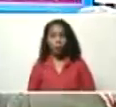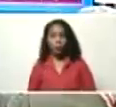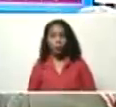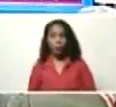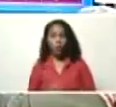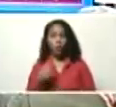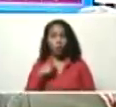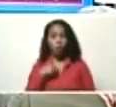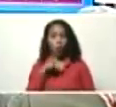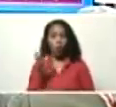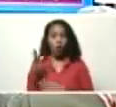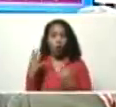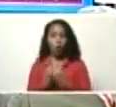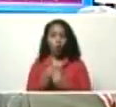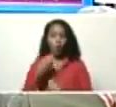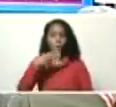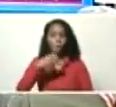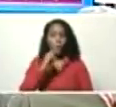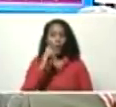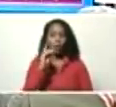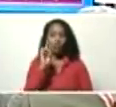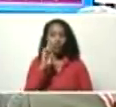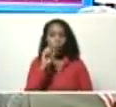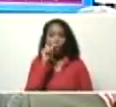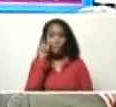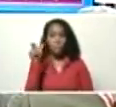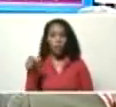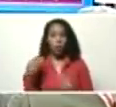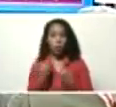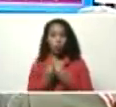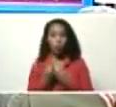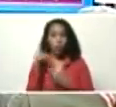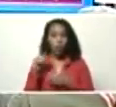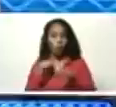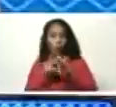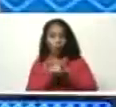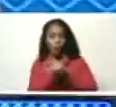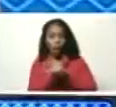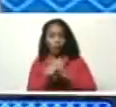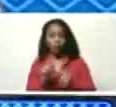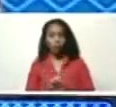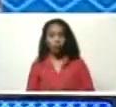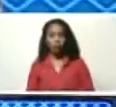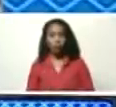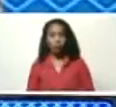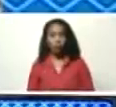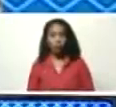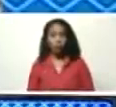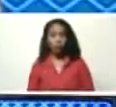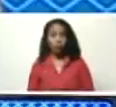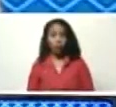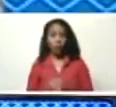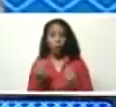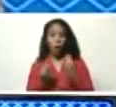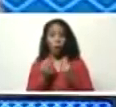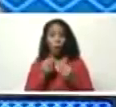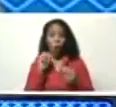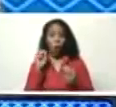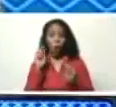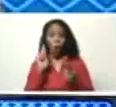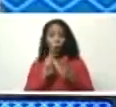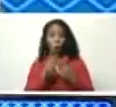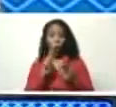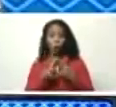Yo estaba con Pedro Carreño y entraron, y como uno conoce, el que es picado de